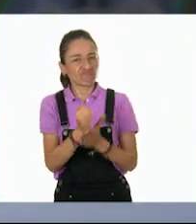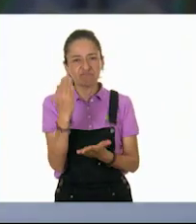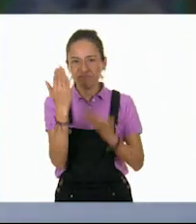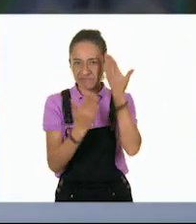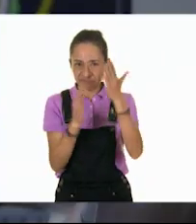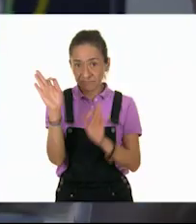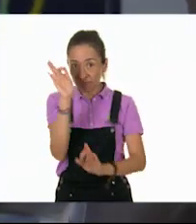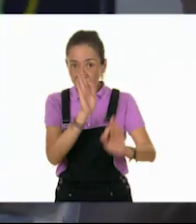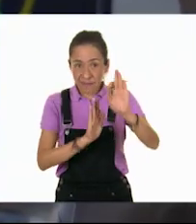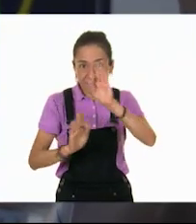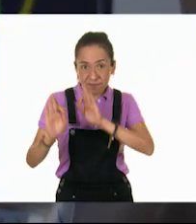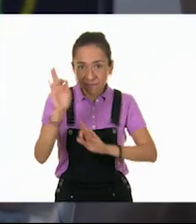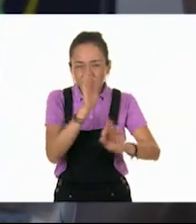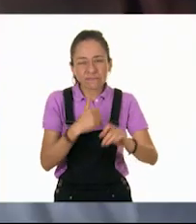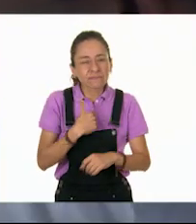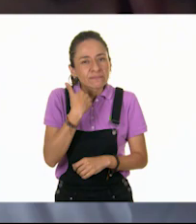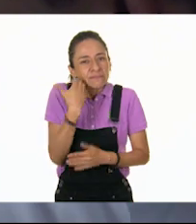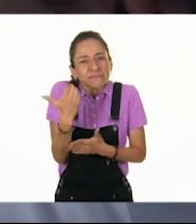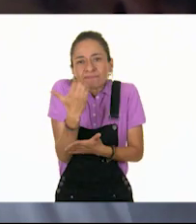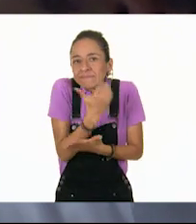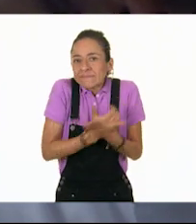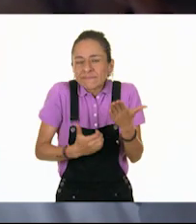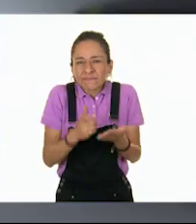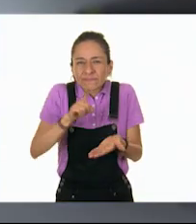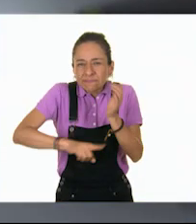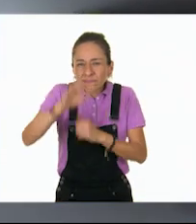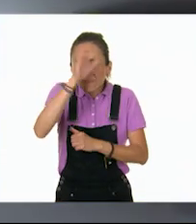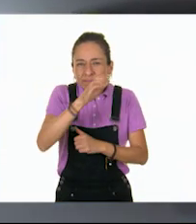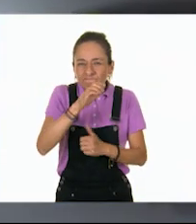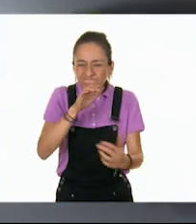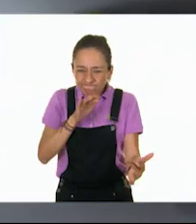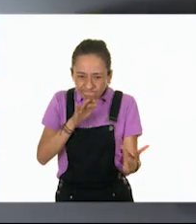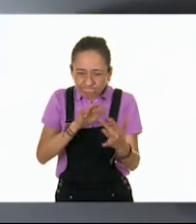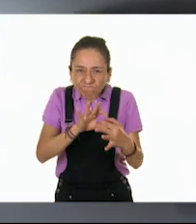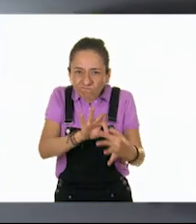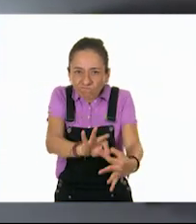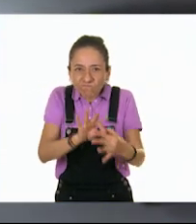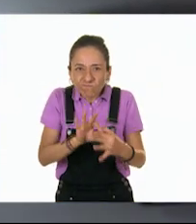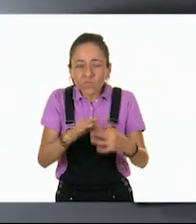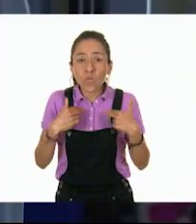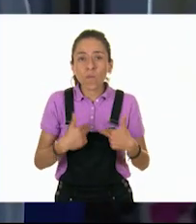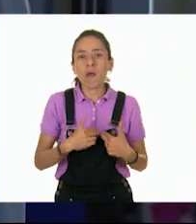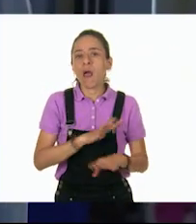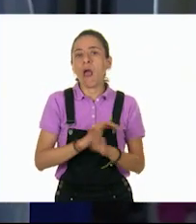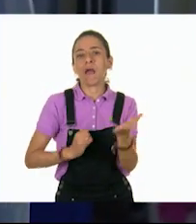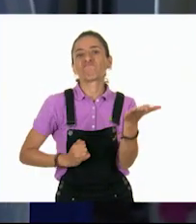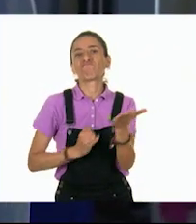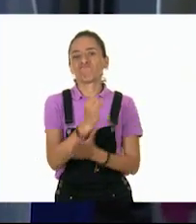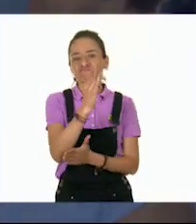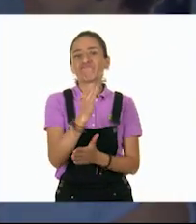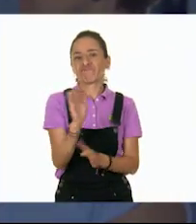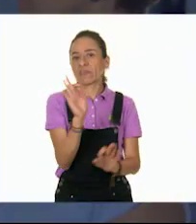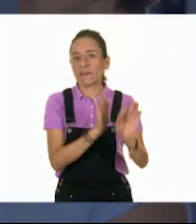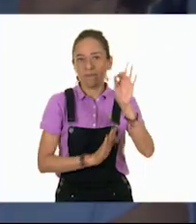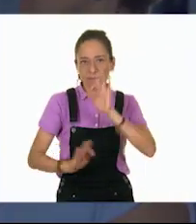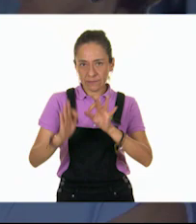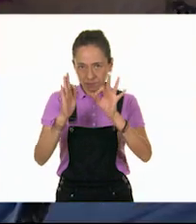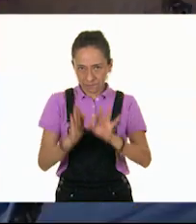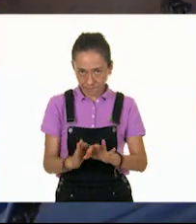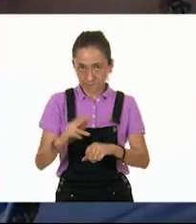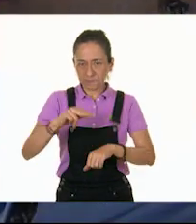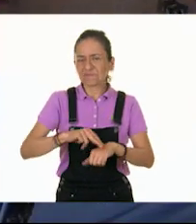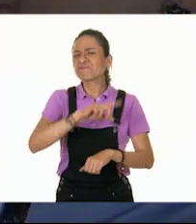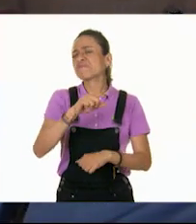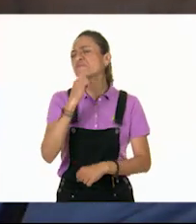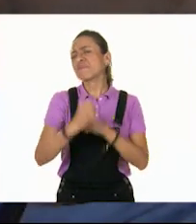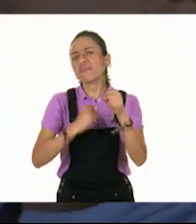mis ganas de conectar con el lado humano de la ciencia lo que me llevó a estudiar física médica. Después de muchos años,